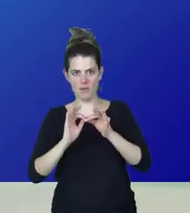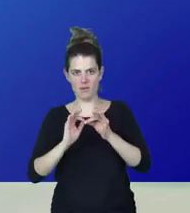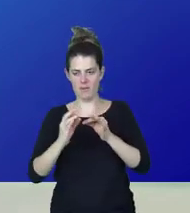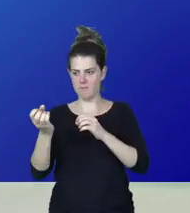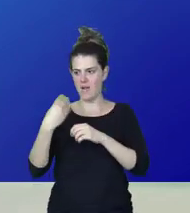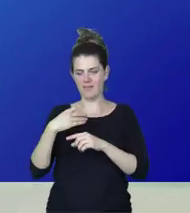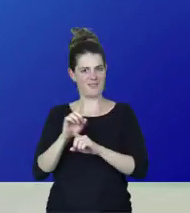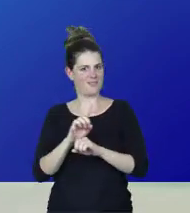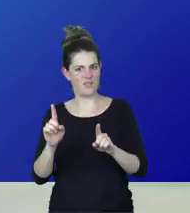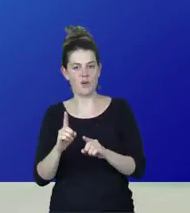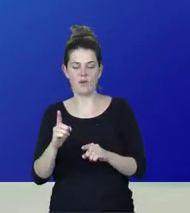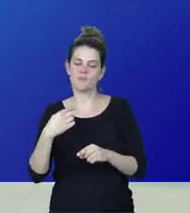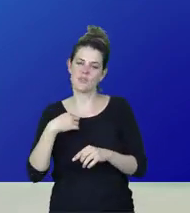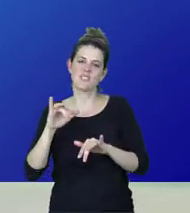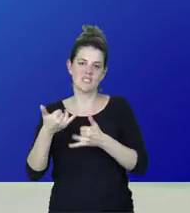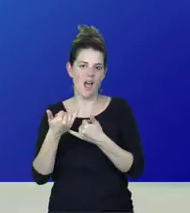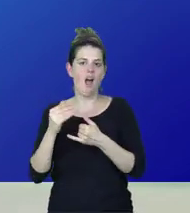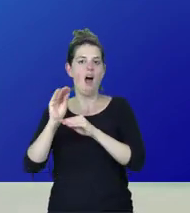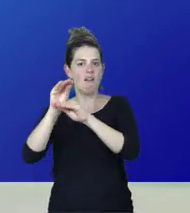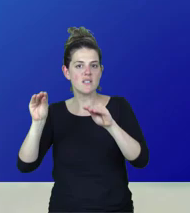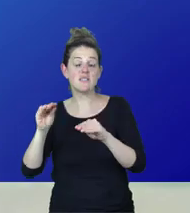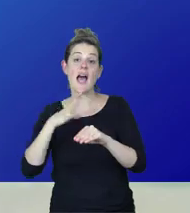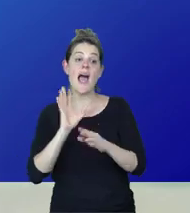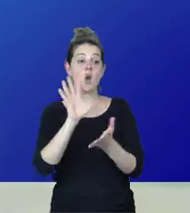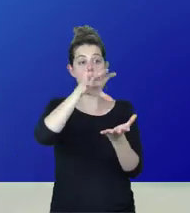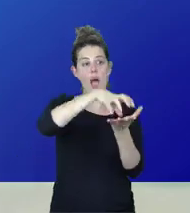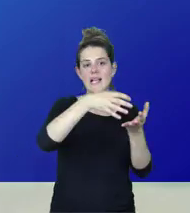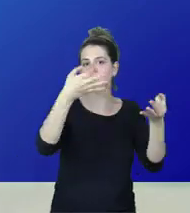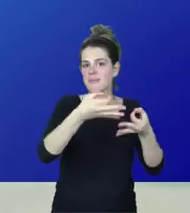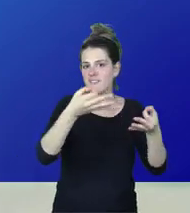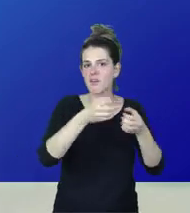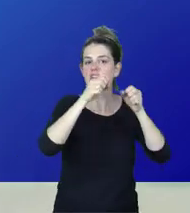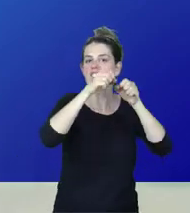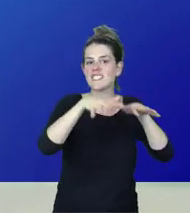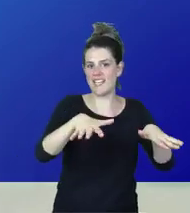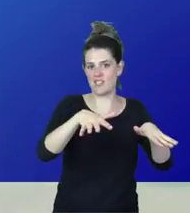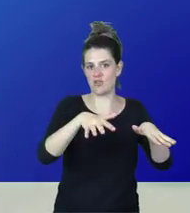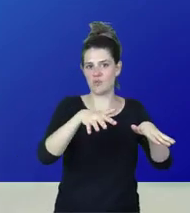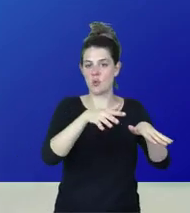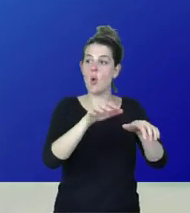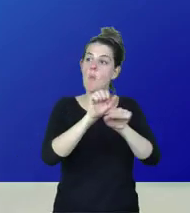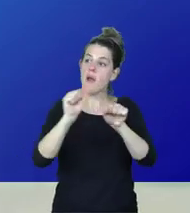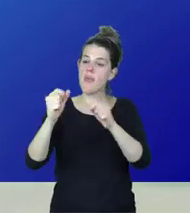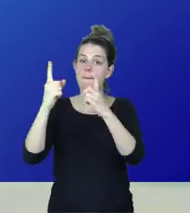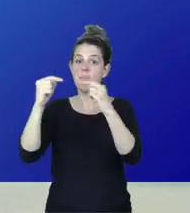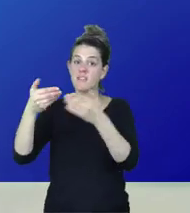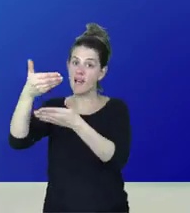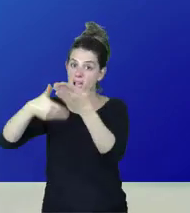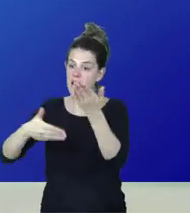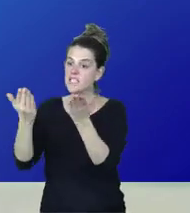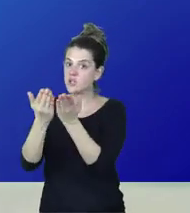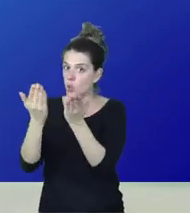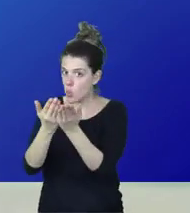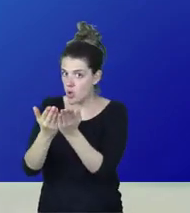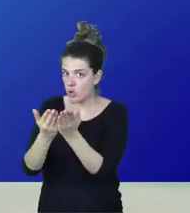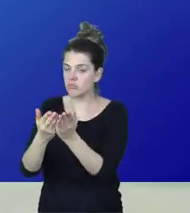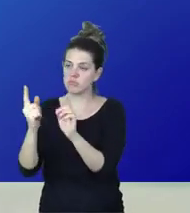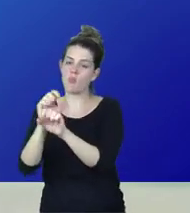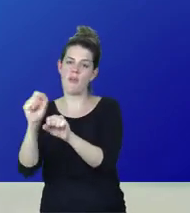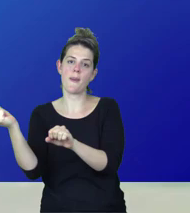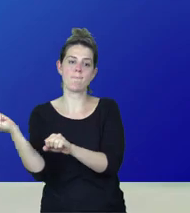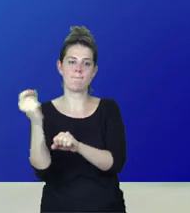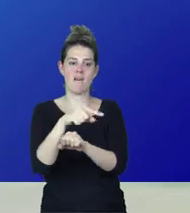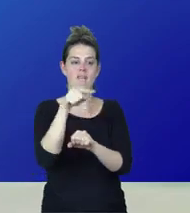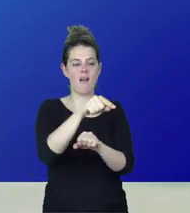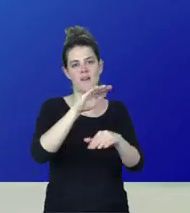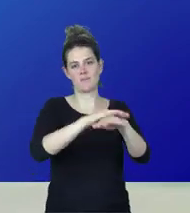nosotros también intentamos difundir que podrían mandar las solicitudes a hacer eso y pedir allí los materiales que tuvieran que ver